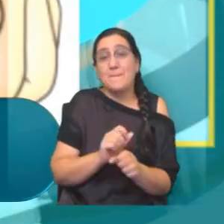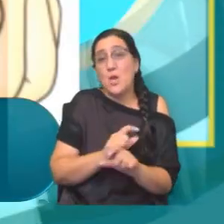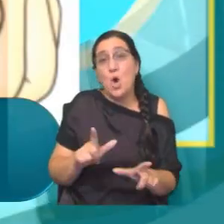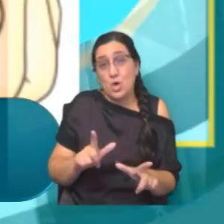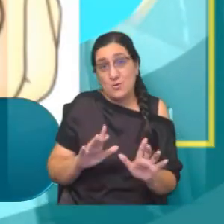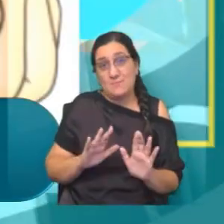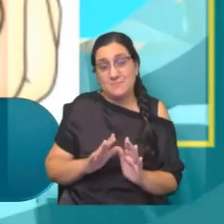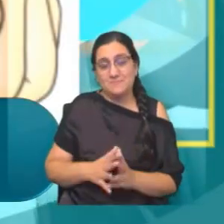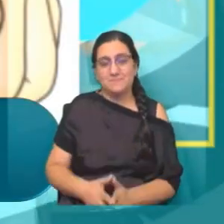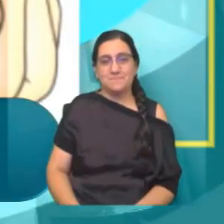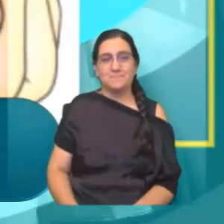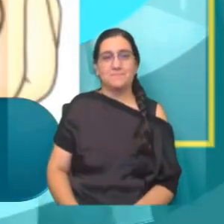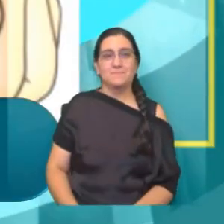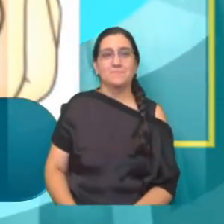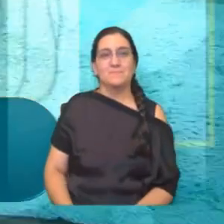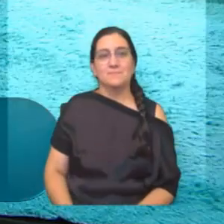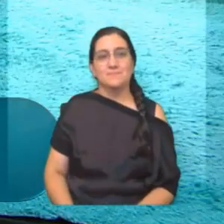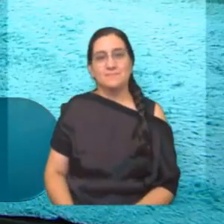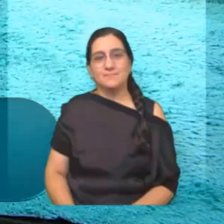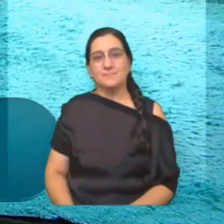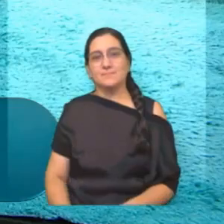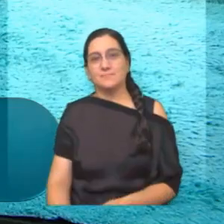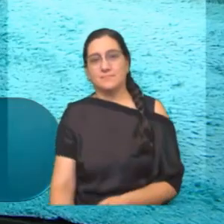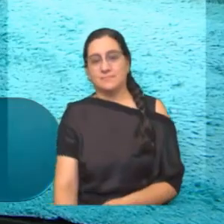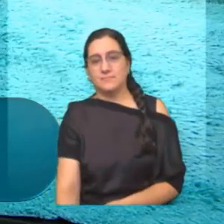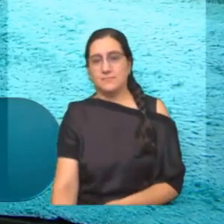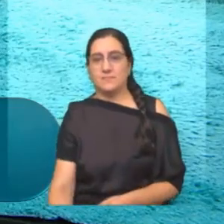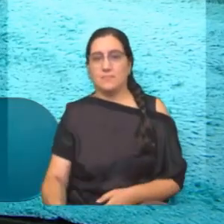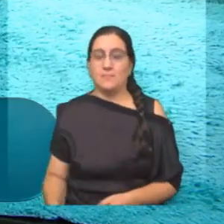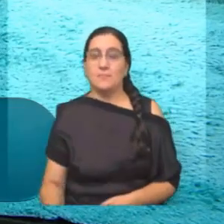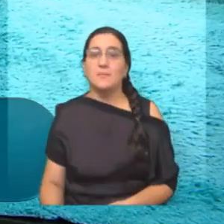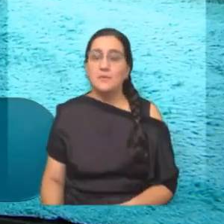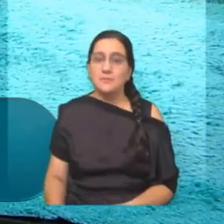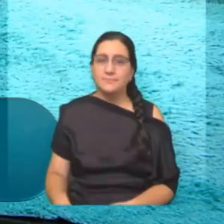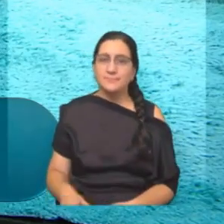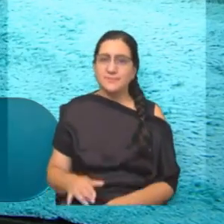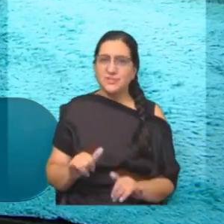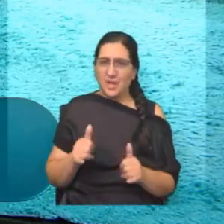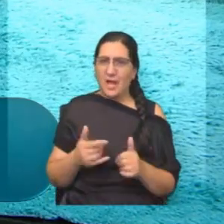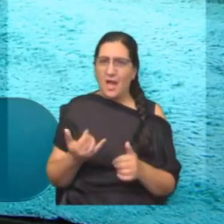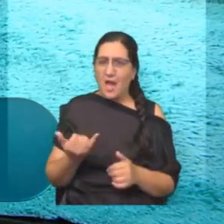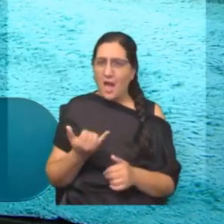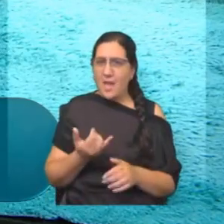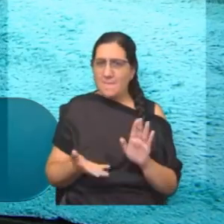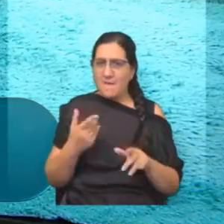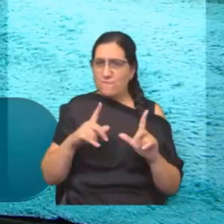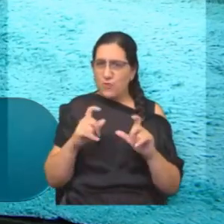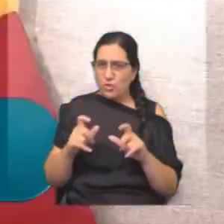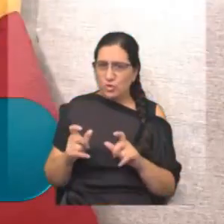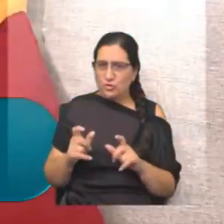también. Son horribles esos golpes. Sí, son horribles. No sé si quedaba alguna más, pero creo que hasta ahí más o menos andarían lo que son